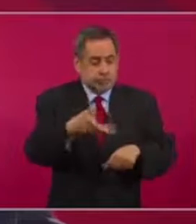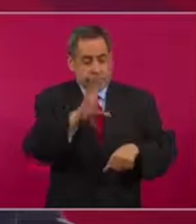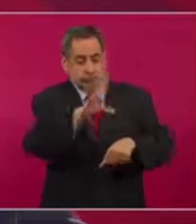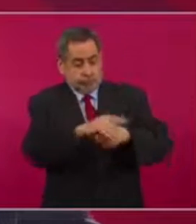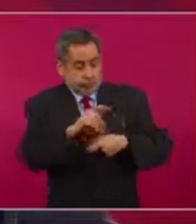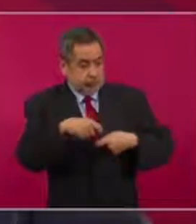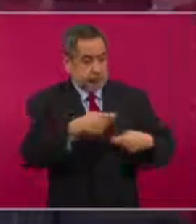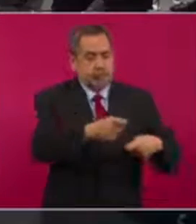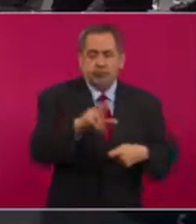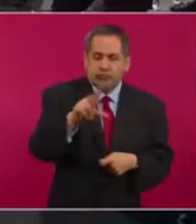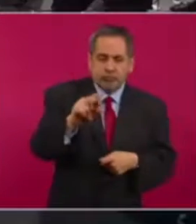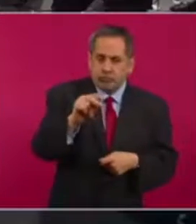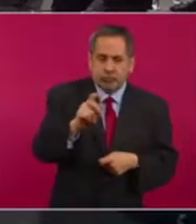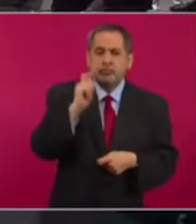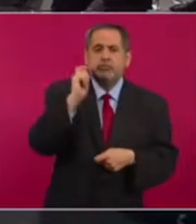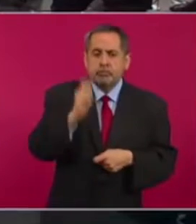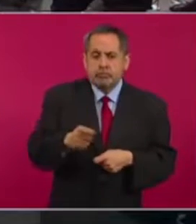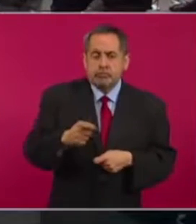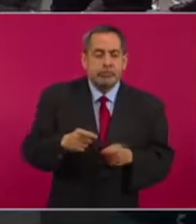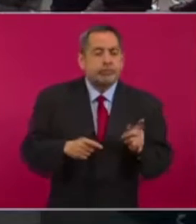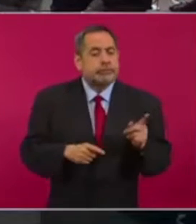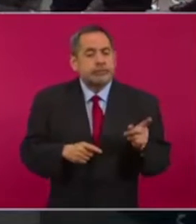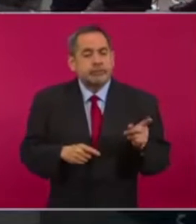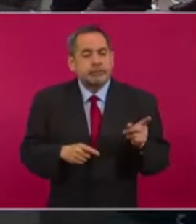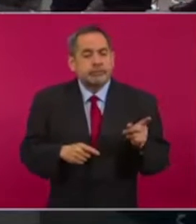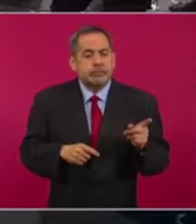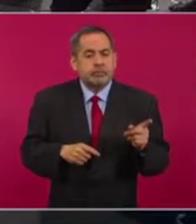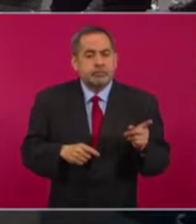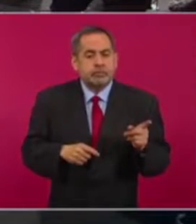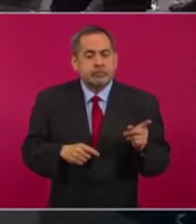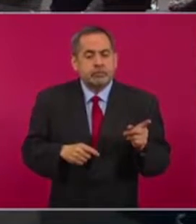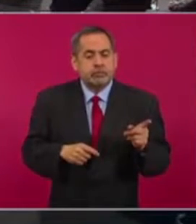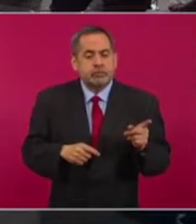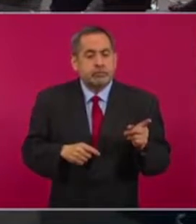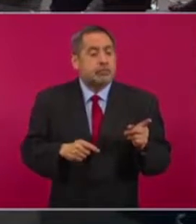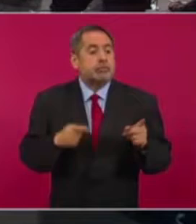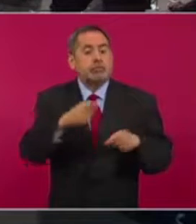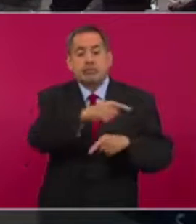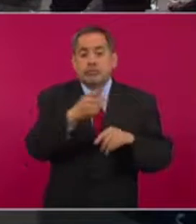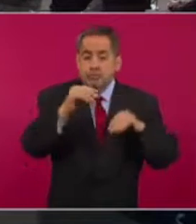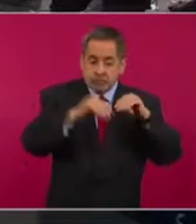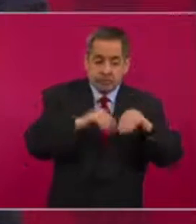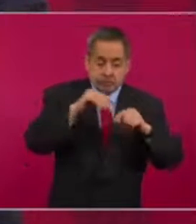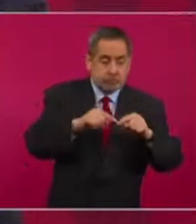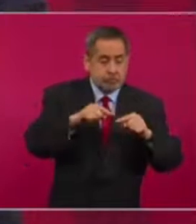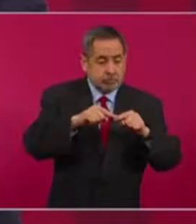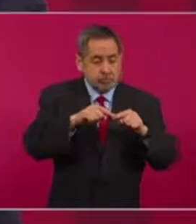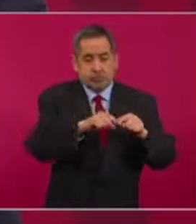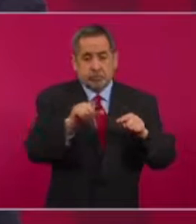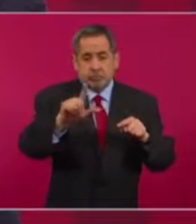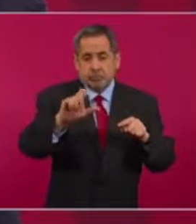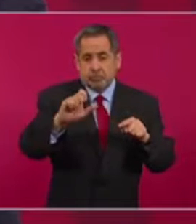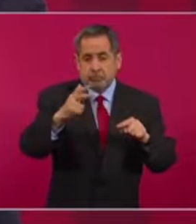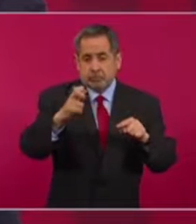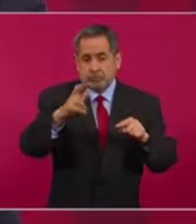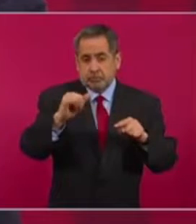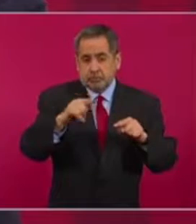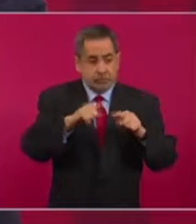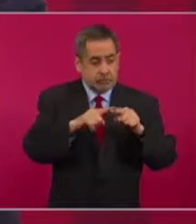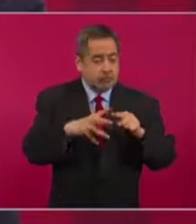concesión, sino de que se llegue de Lechería al aeropuerto Felipe